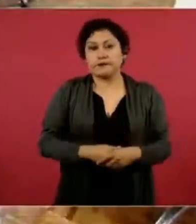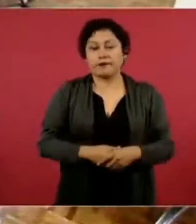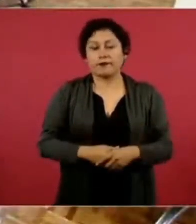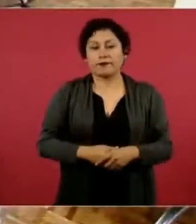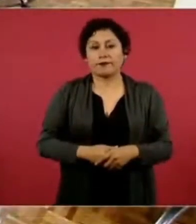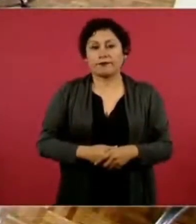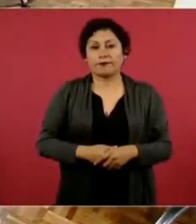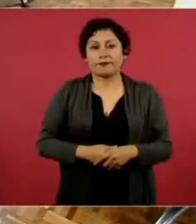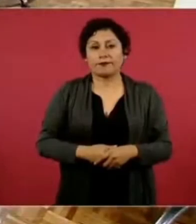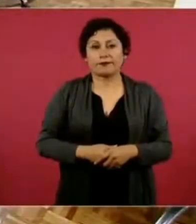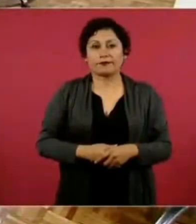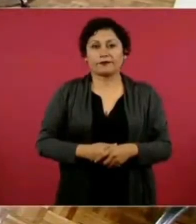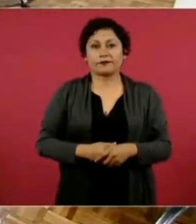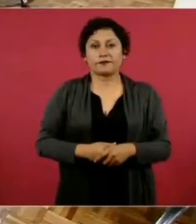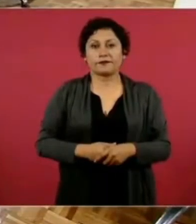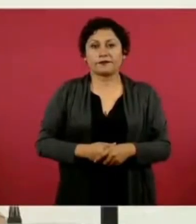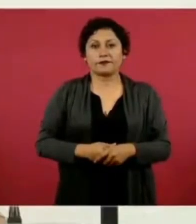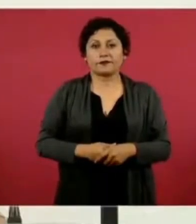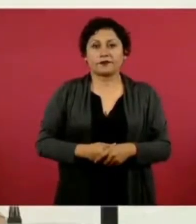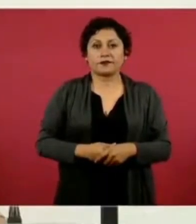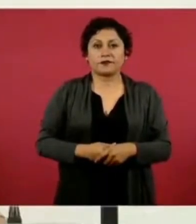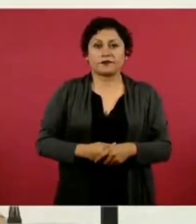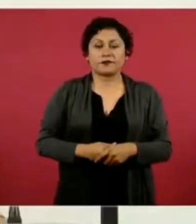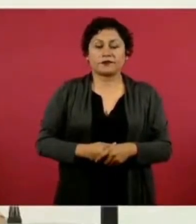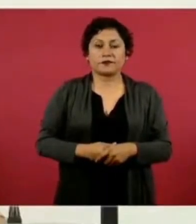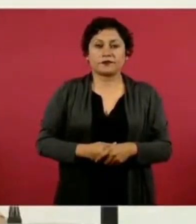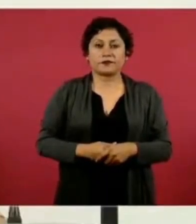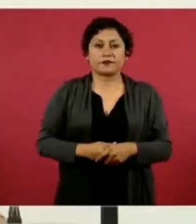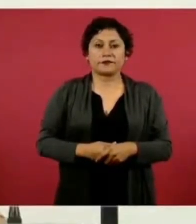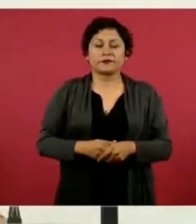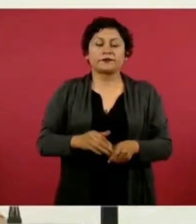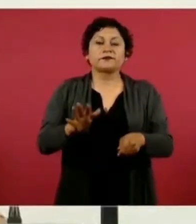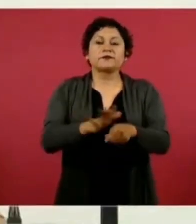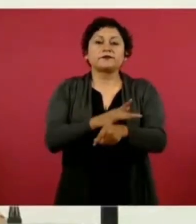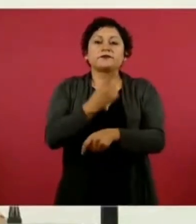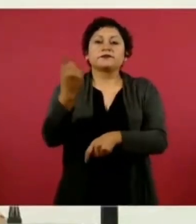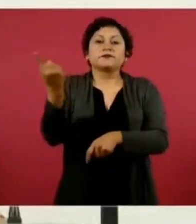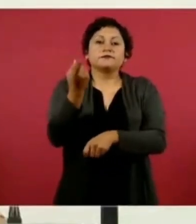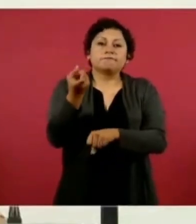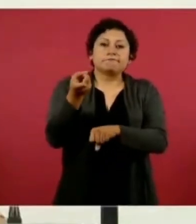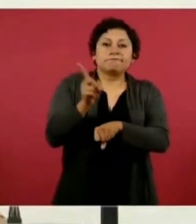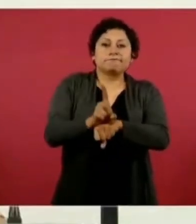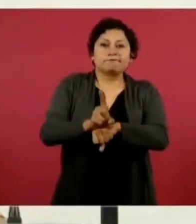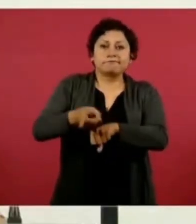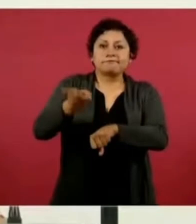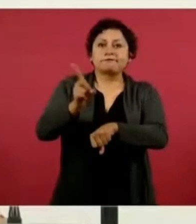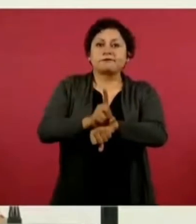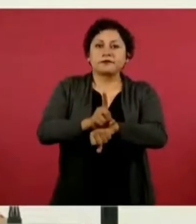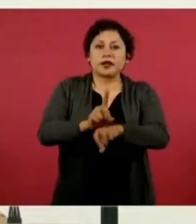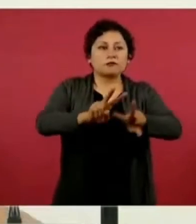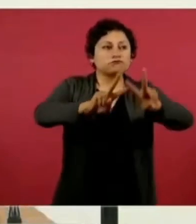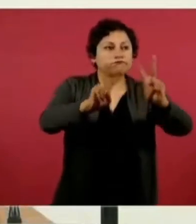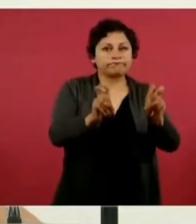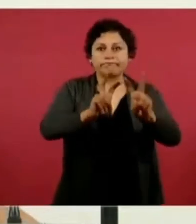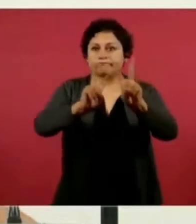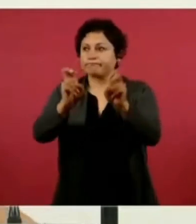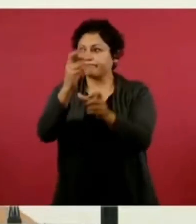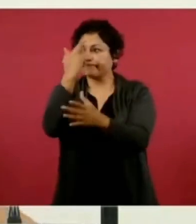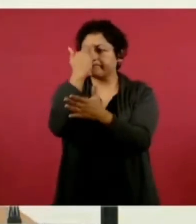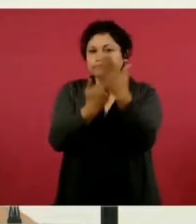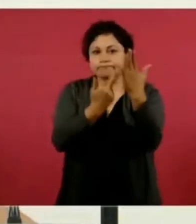atendemos la incidencia delictiva, los actos